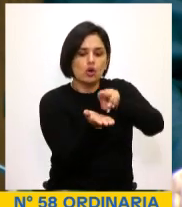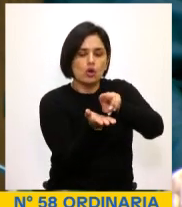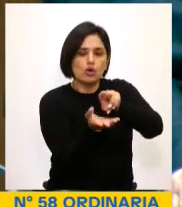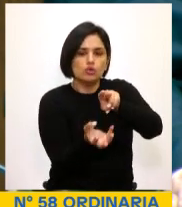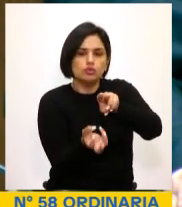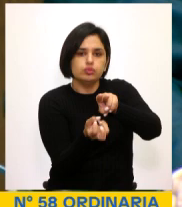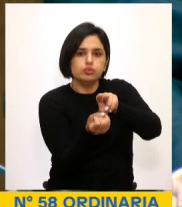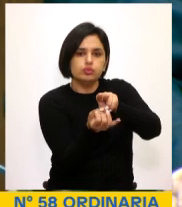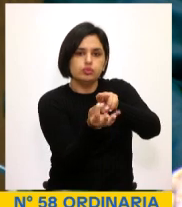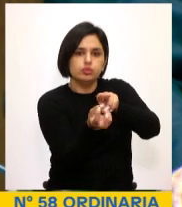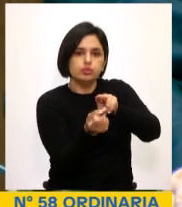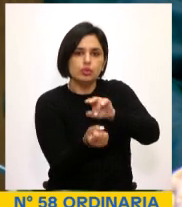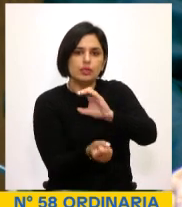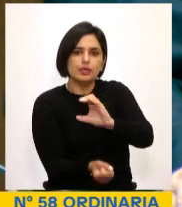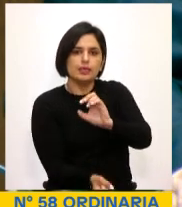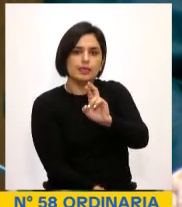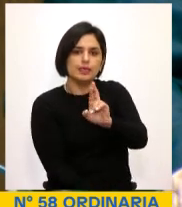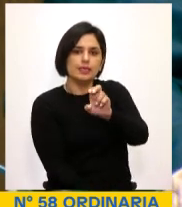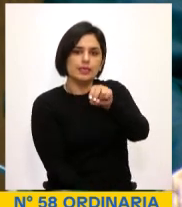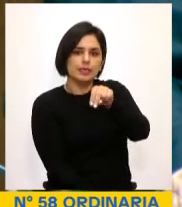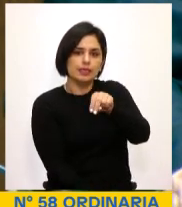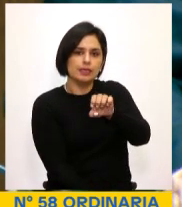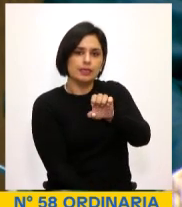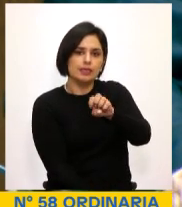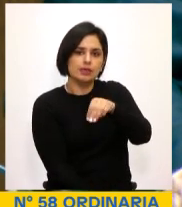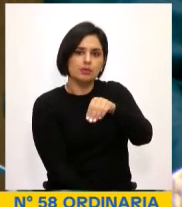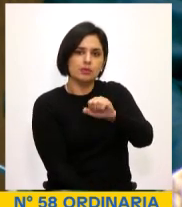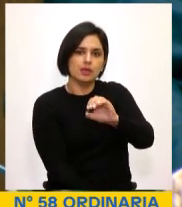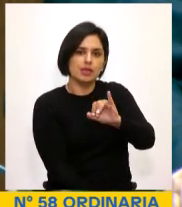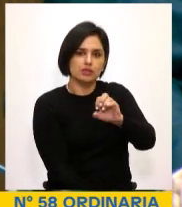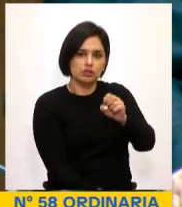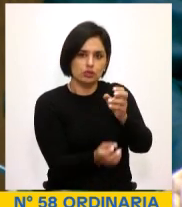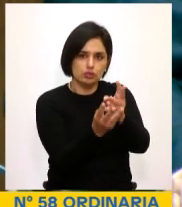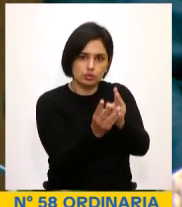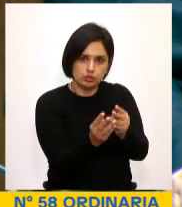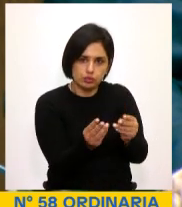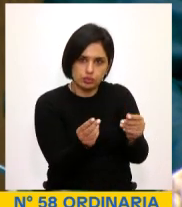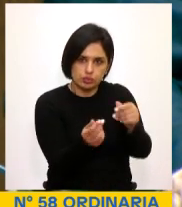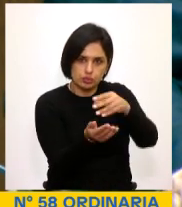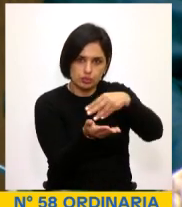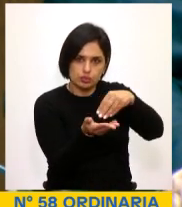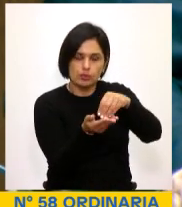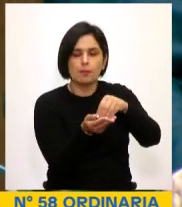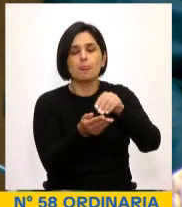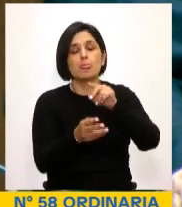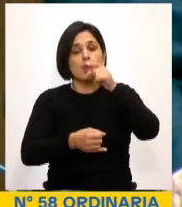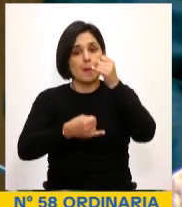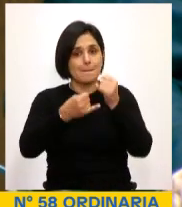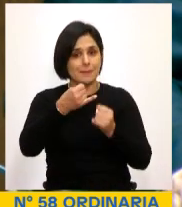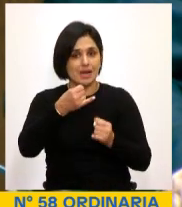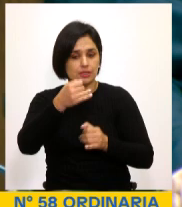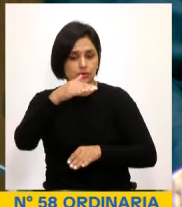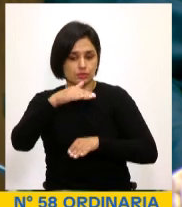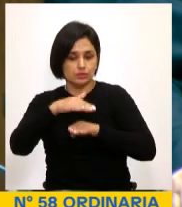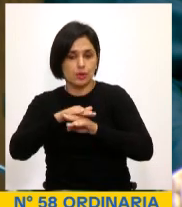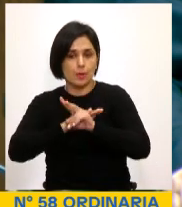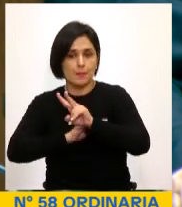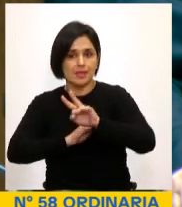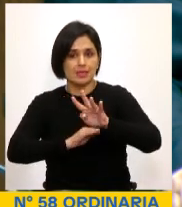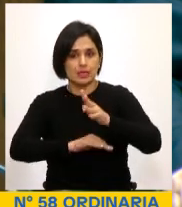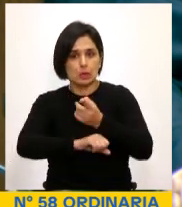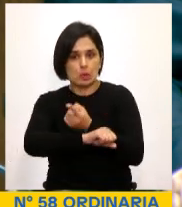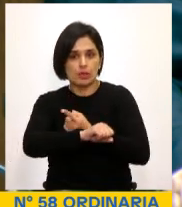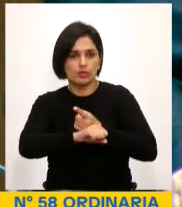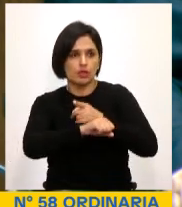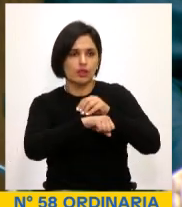aquellos funerales que representen una amenaza para el orden público y la seguridad el plazo se limitará a 24 horas desde la